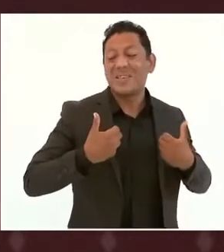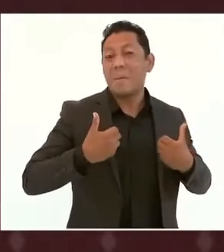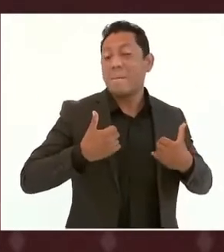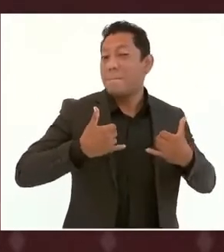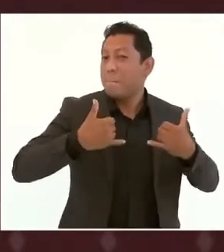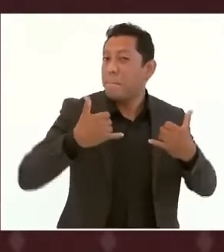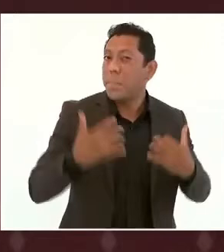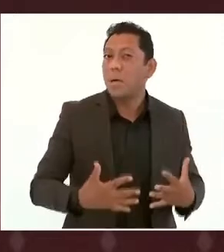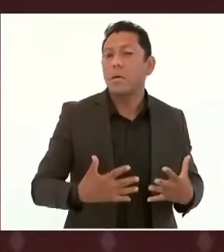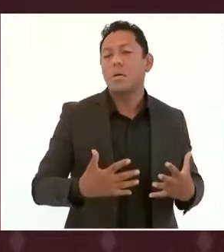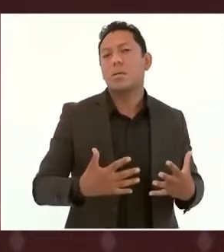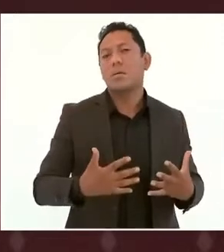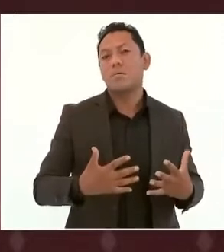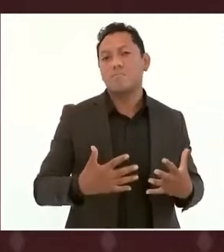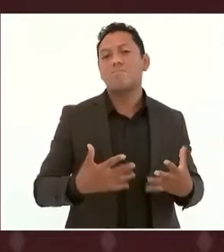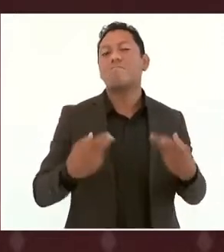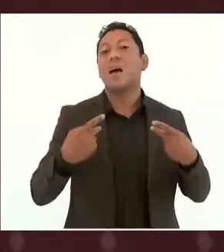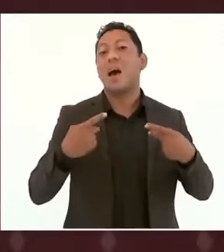a